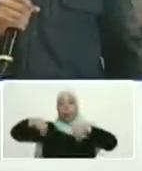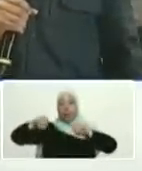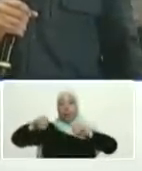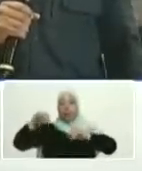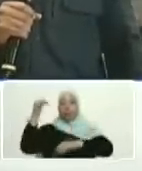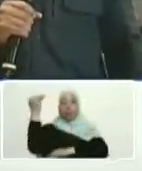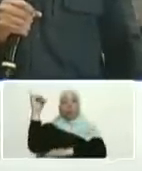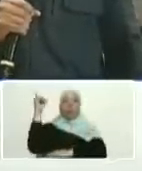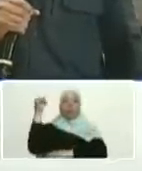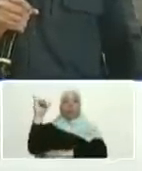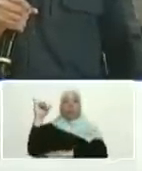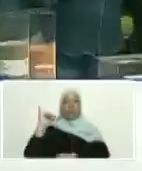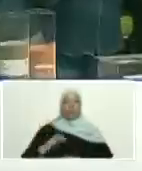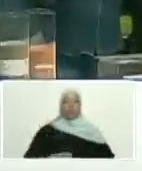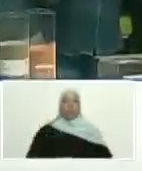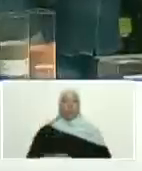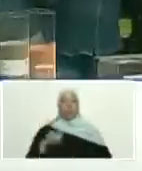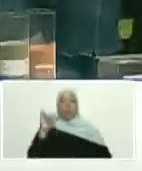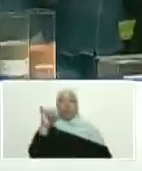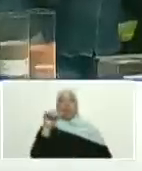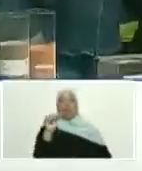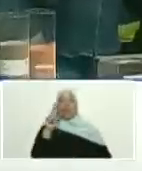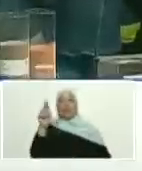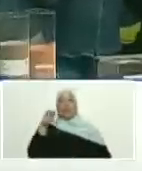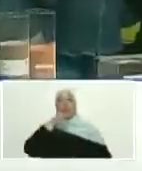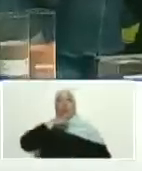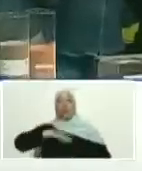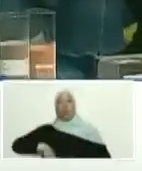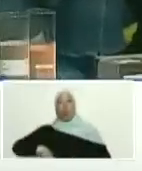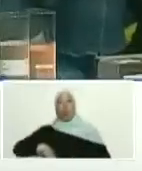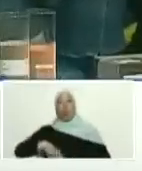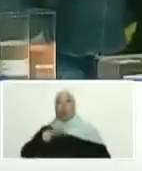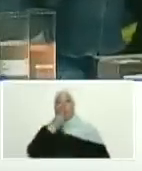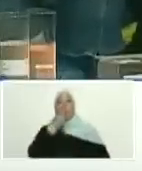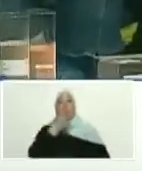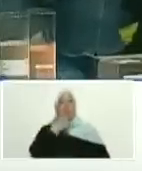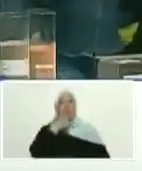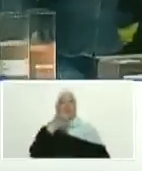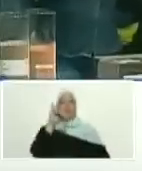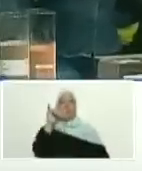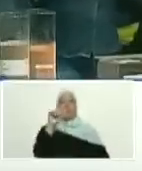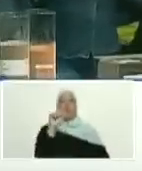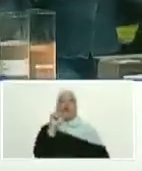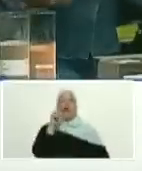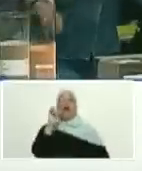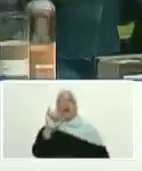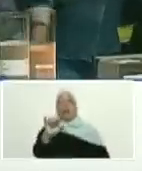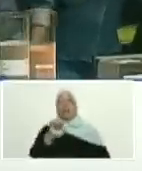San Francisco de Yare, la histórica San Francisco de Yare, la hermosa San Francisco de Yare,